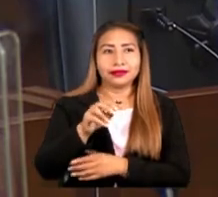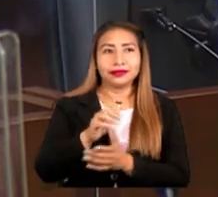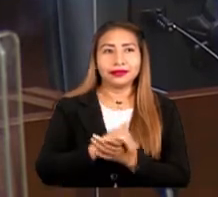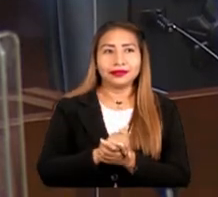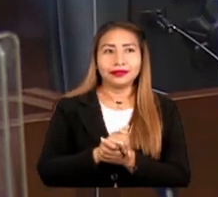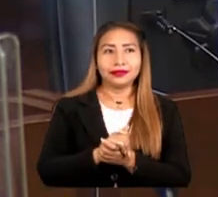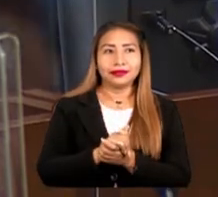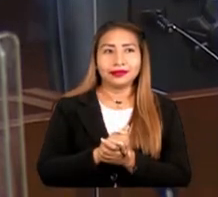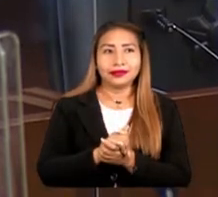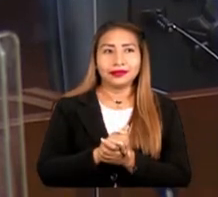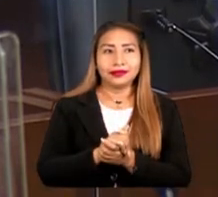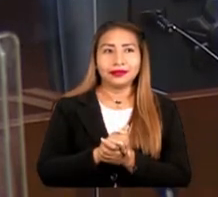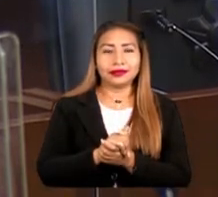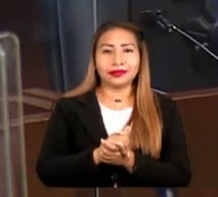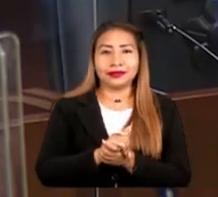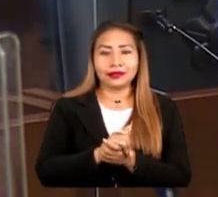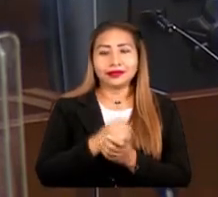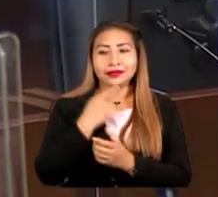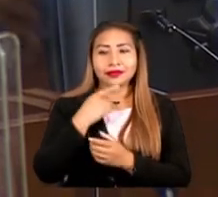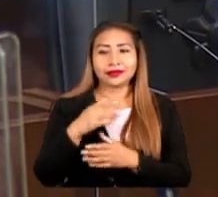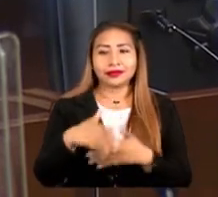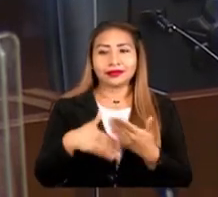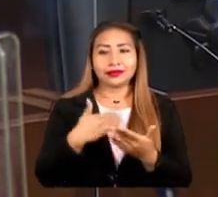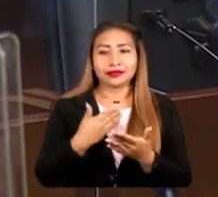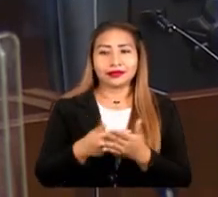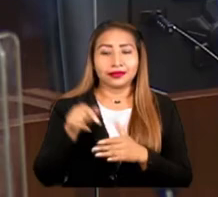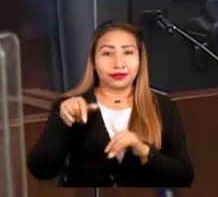han recomendado a este Pleno